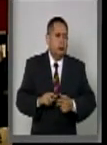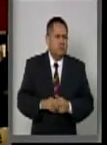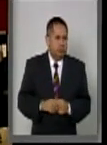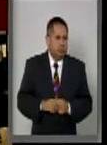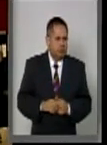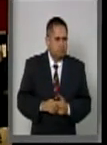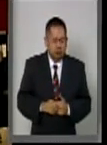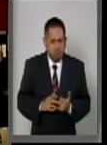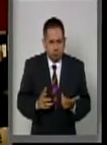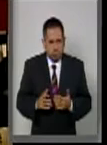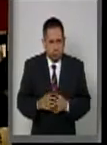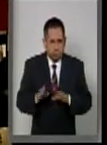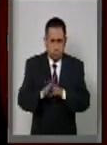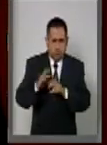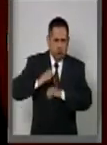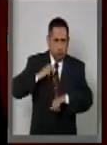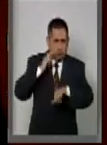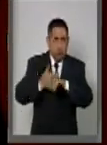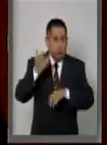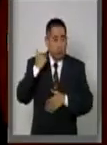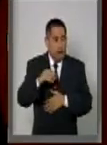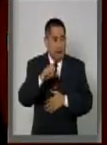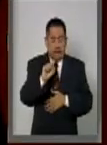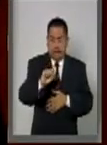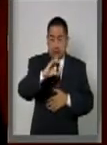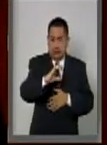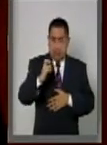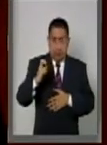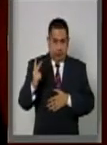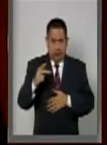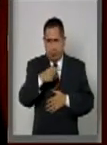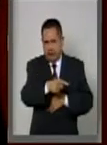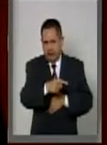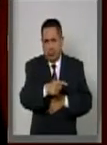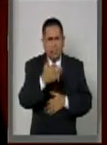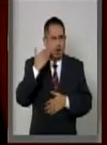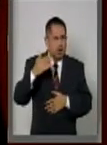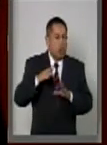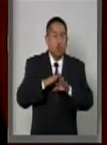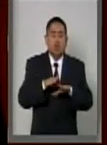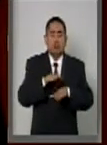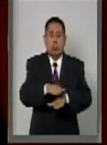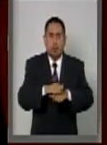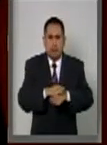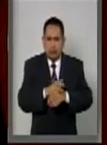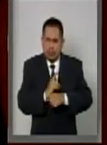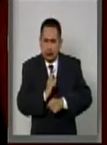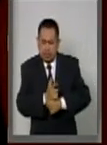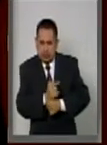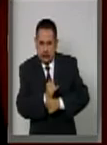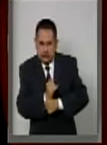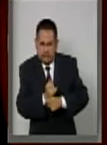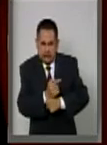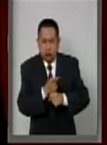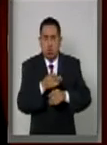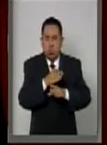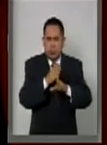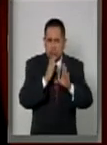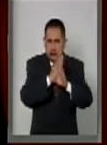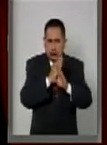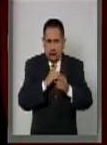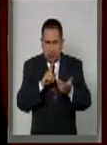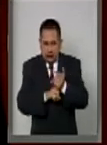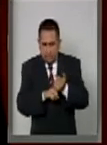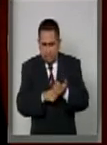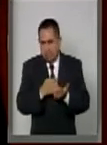con el papel que desempeñó la Secretaría de Hacienda con los instrumentos de fiscalización e inteligencia financiera que tiene a